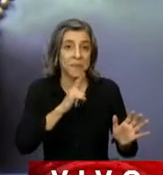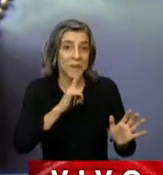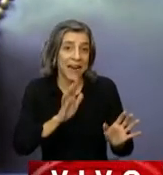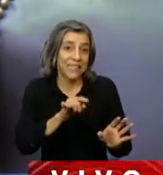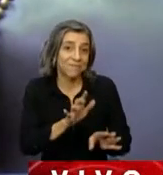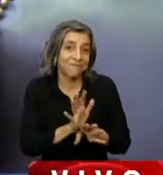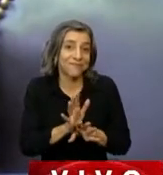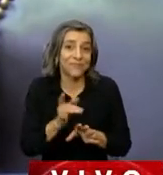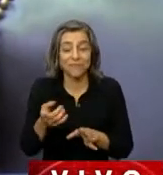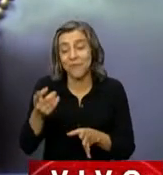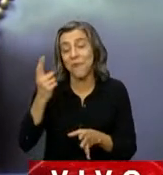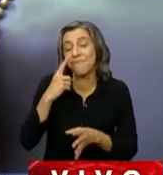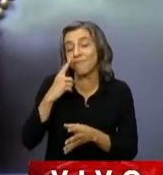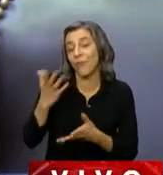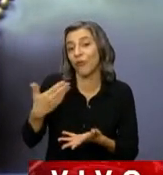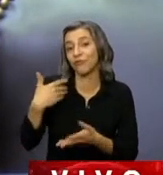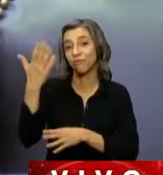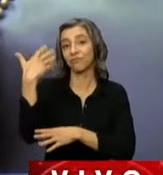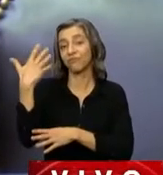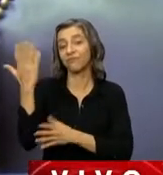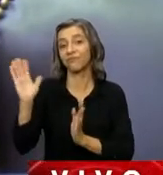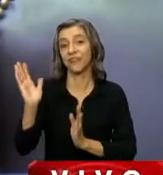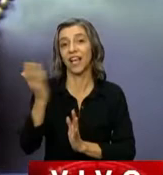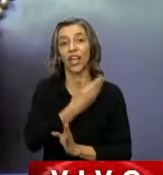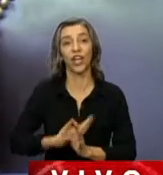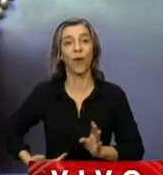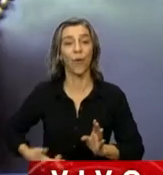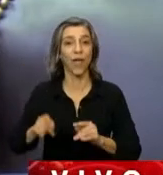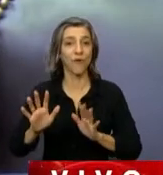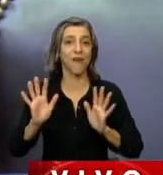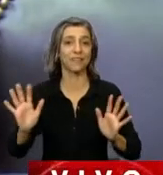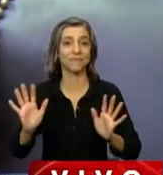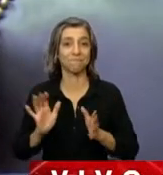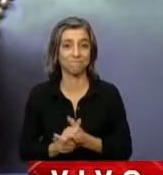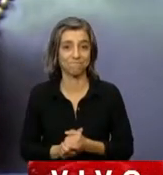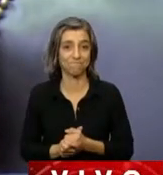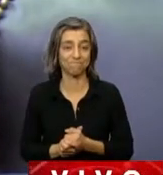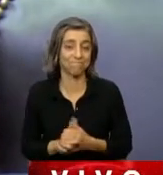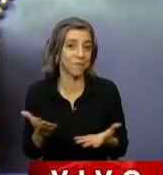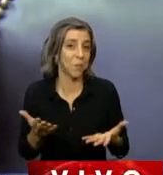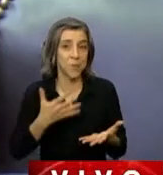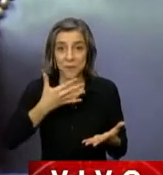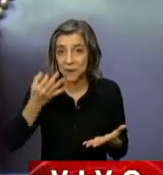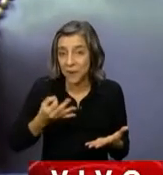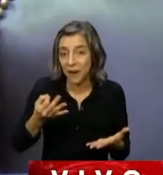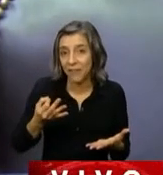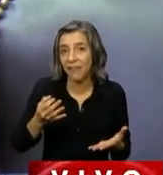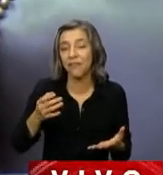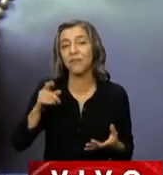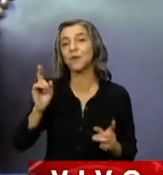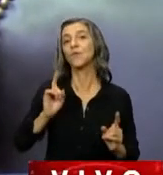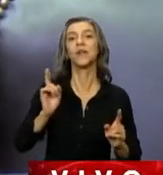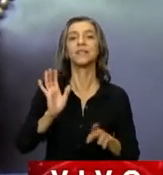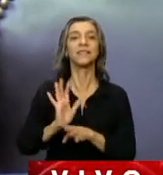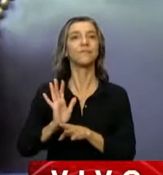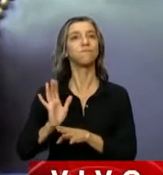relato. Creo que es parte del relato del gobierno, porque en realidad no están haciendo